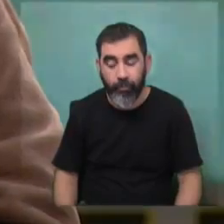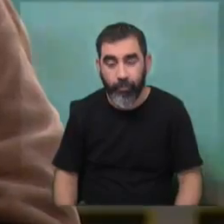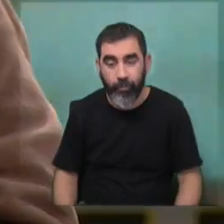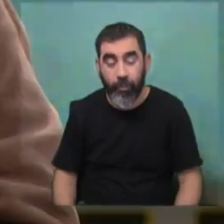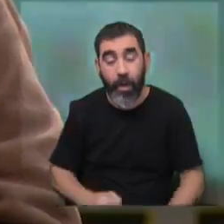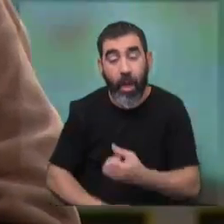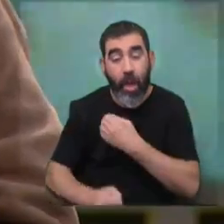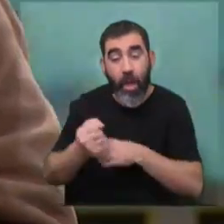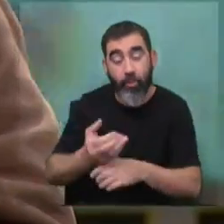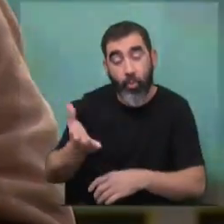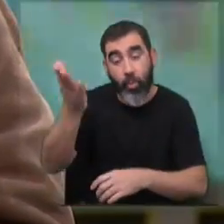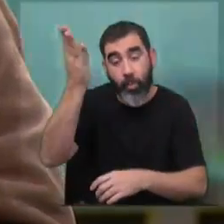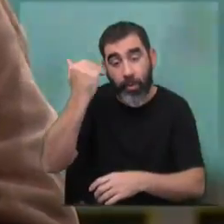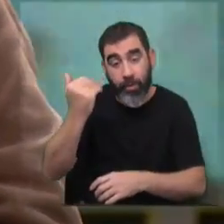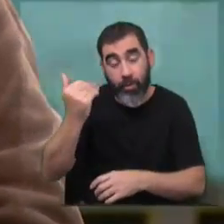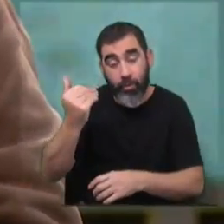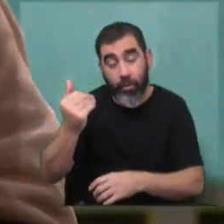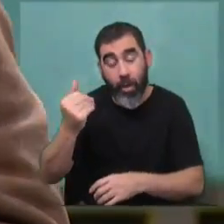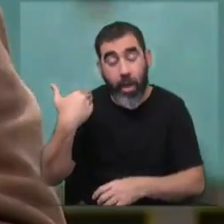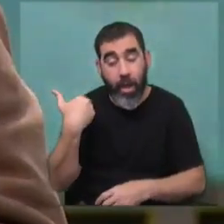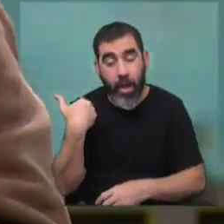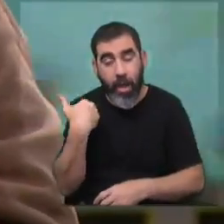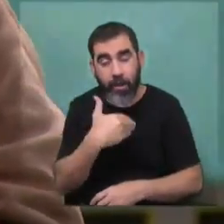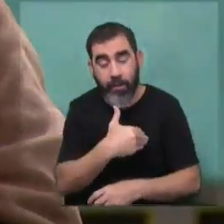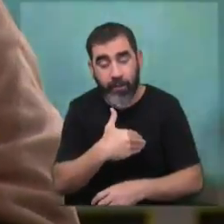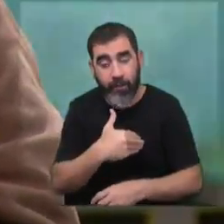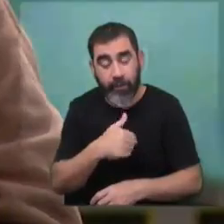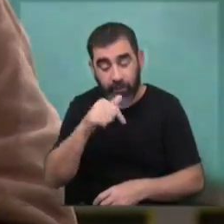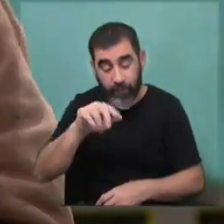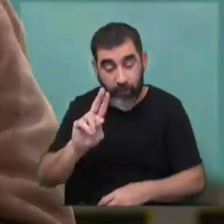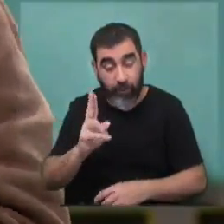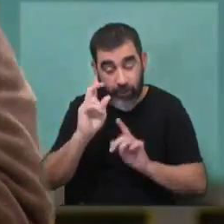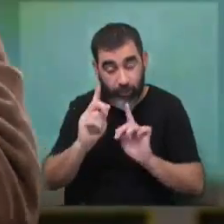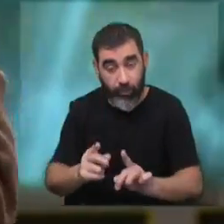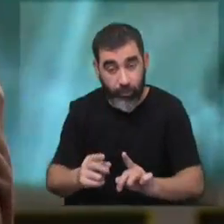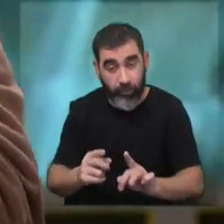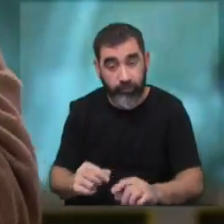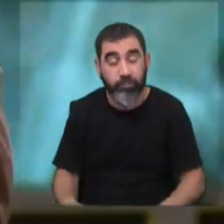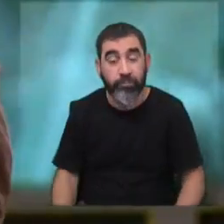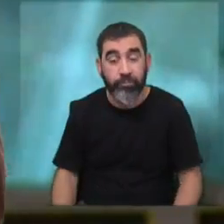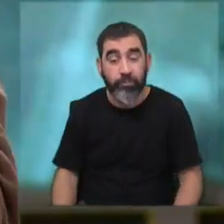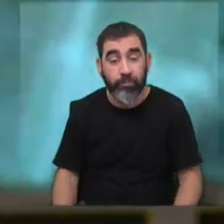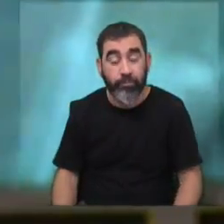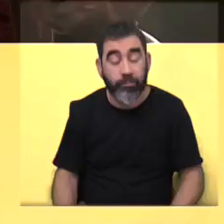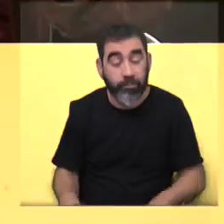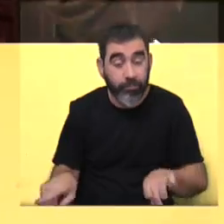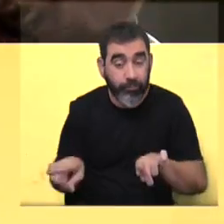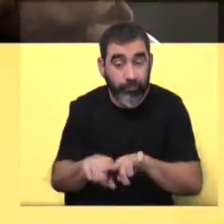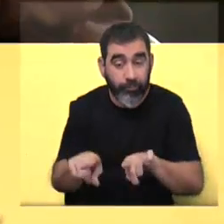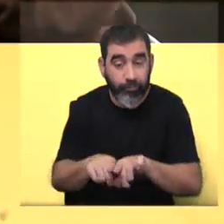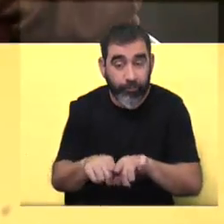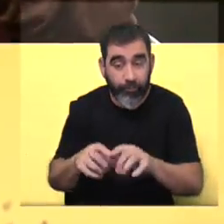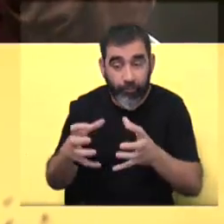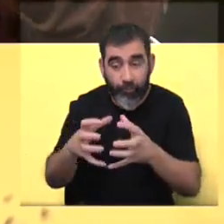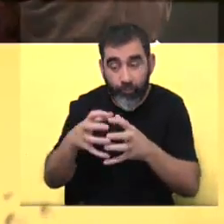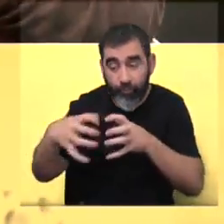pasado unos colegas argentinos y un colaborador de acá también el mismo grupo lo subdividió